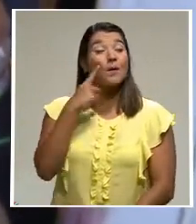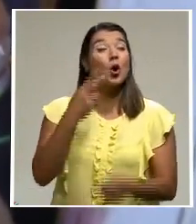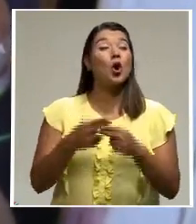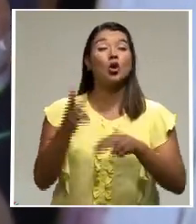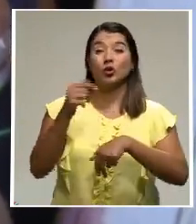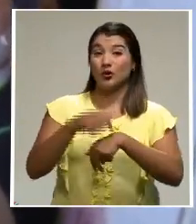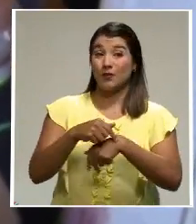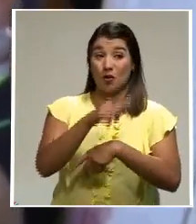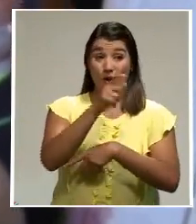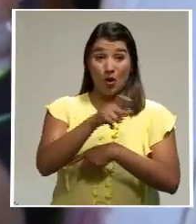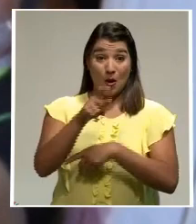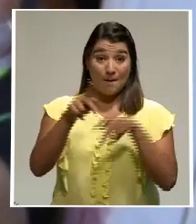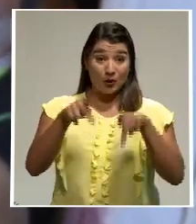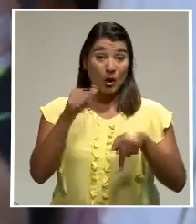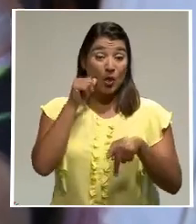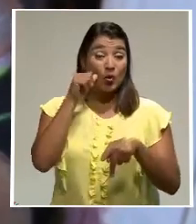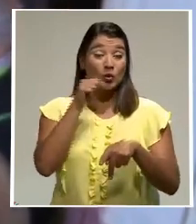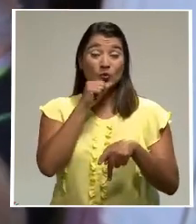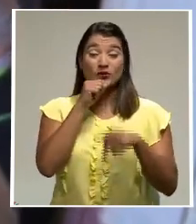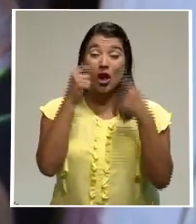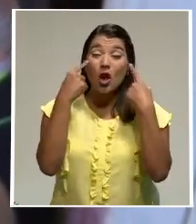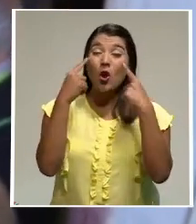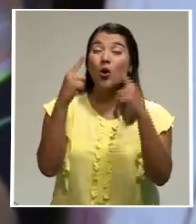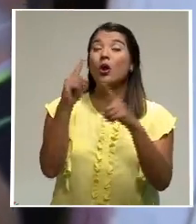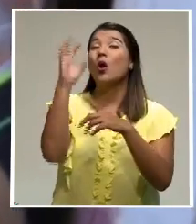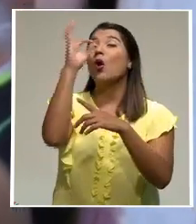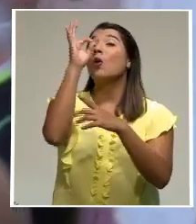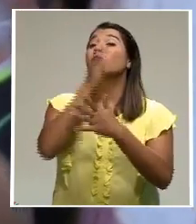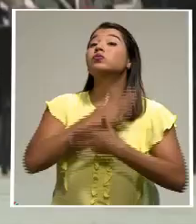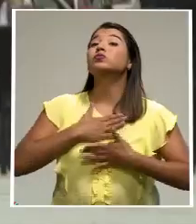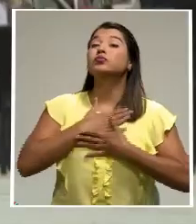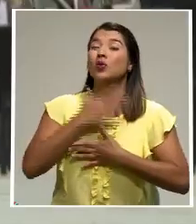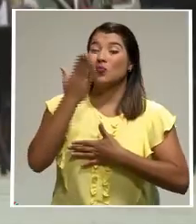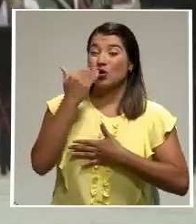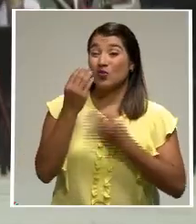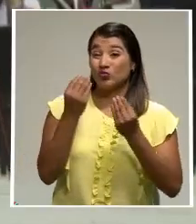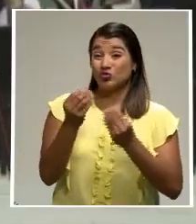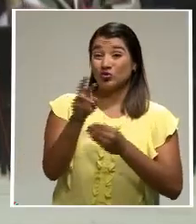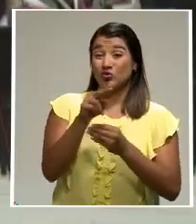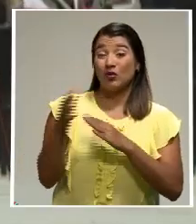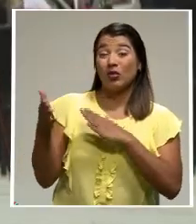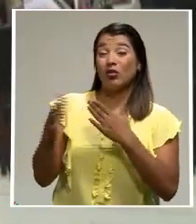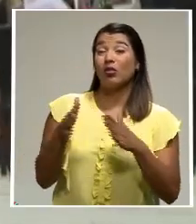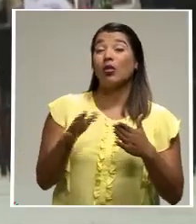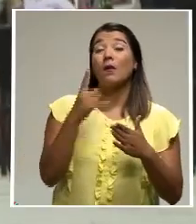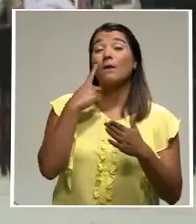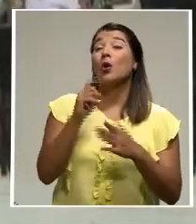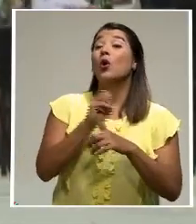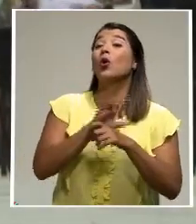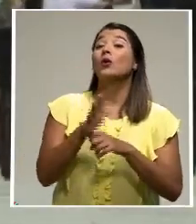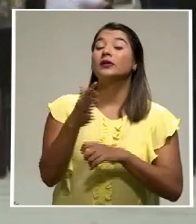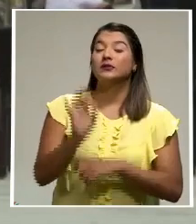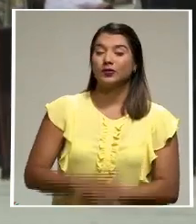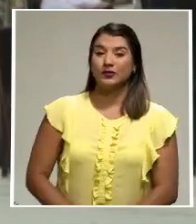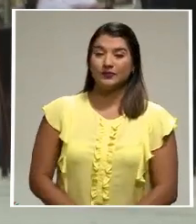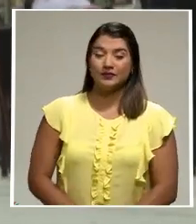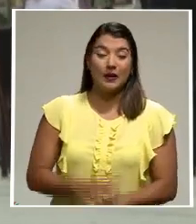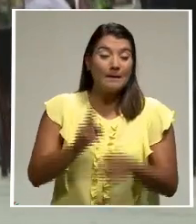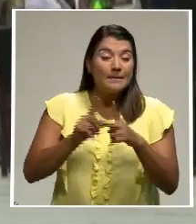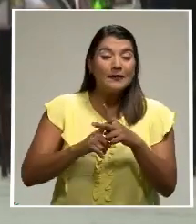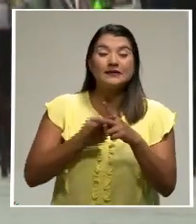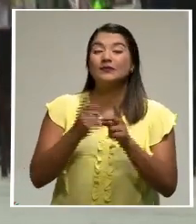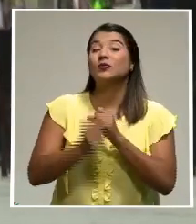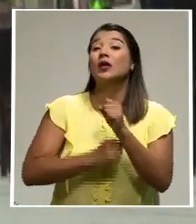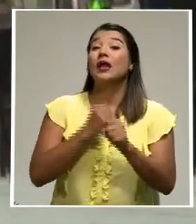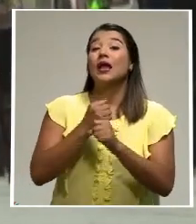los ancianos lograron distraerse del duelo tras la muerte de decenas de compañeros que fallecieron por COVID-19. A principios de